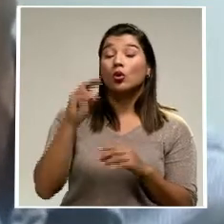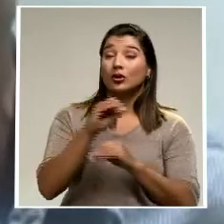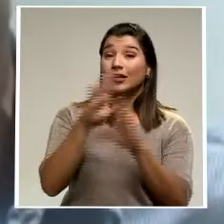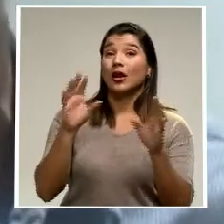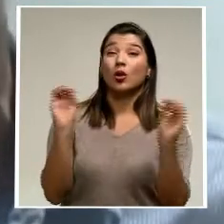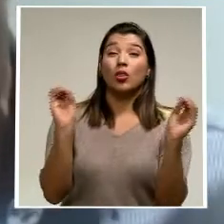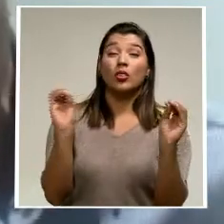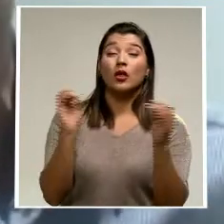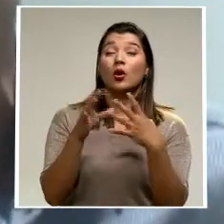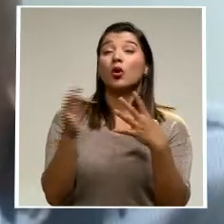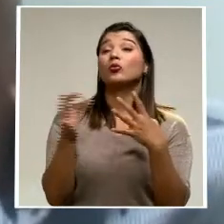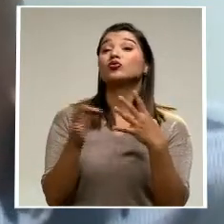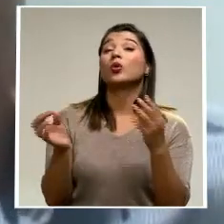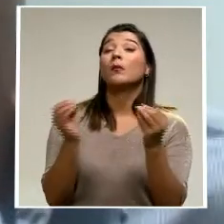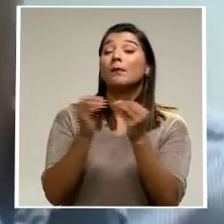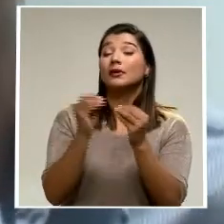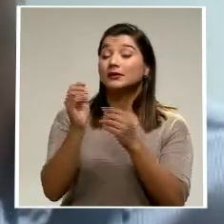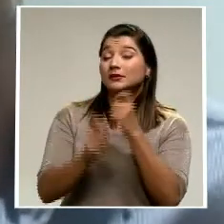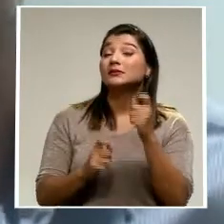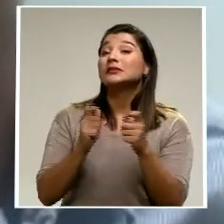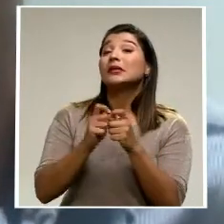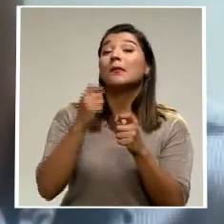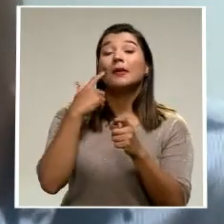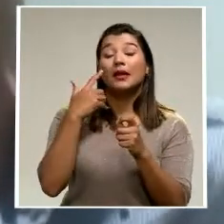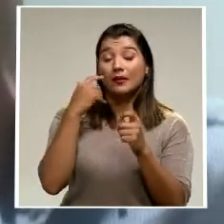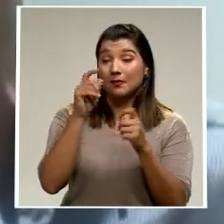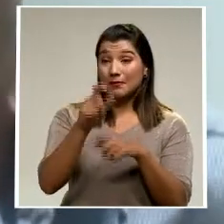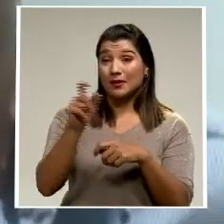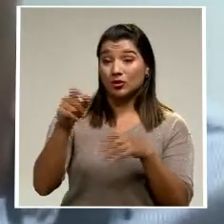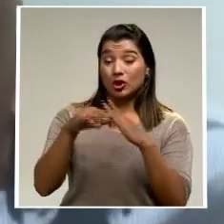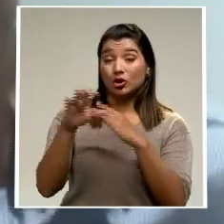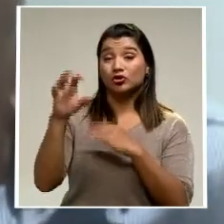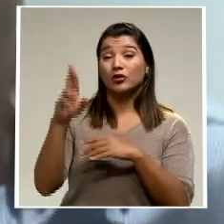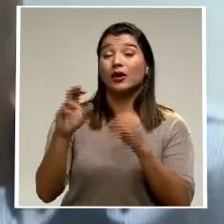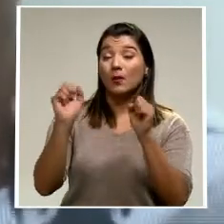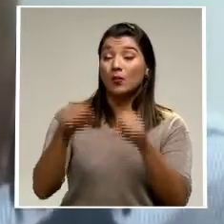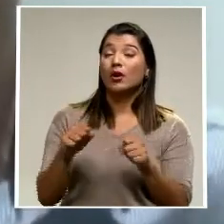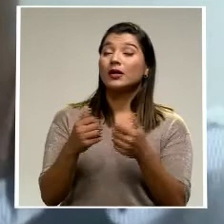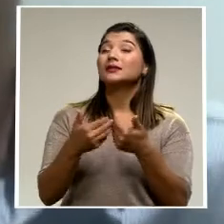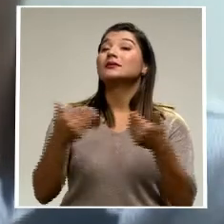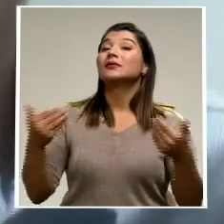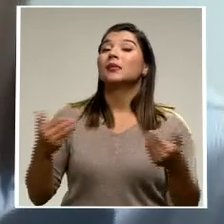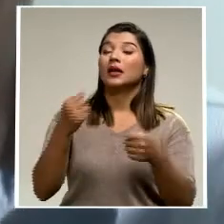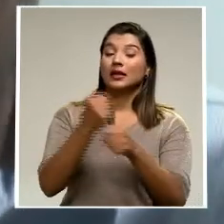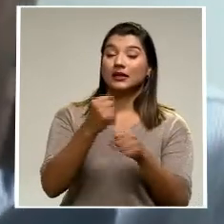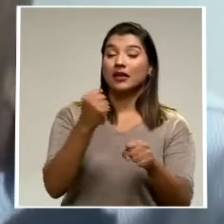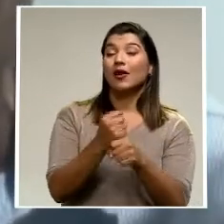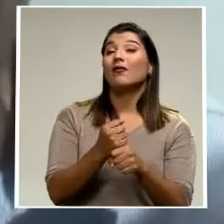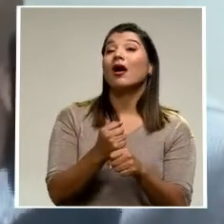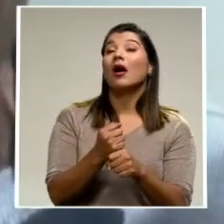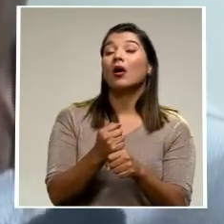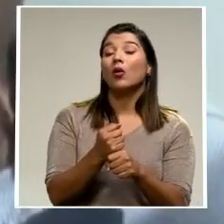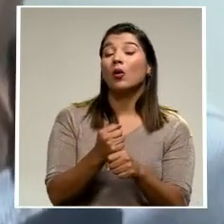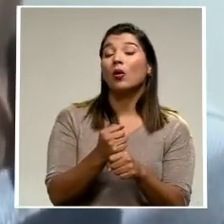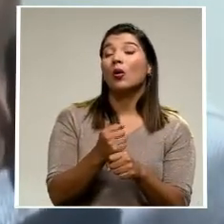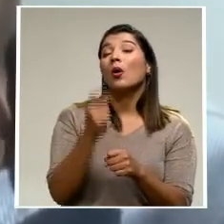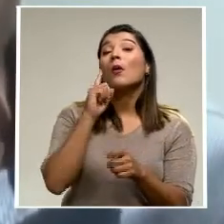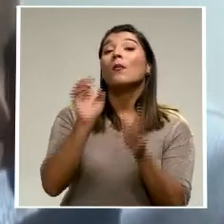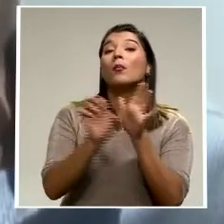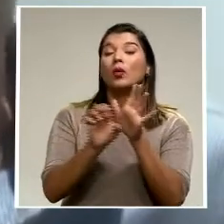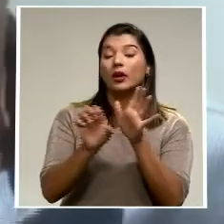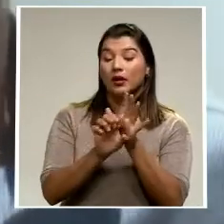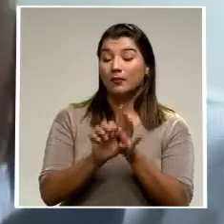más concisa, más contundente para que la población costarricense pueda separar el trabajo de una fracción, como por ejemplo el Partido de Unidad